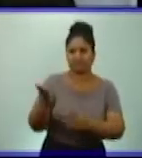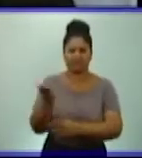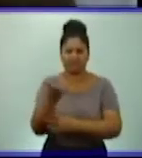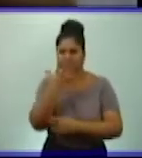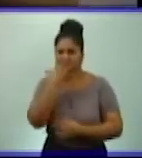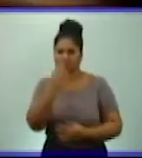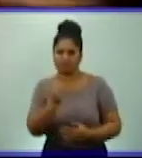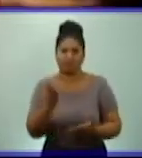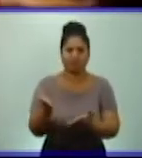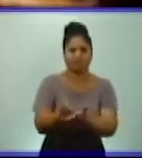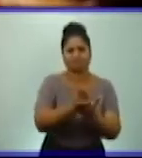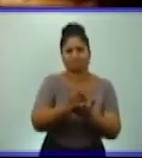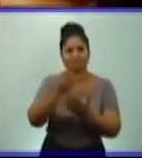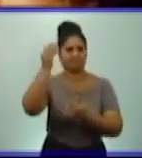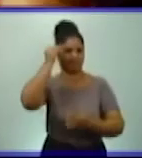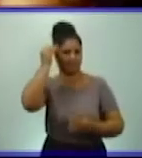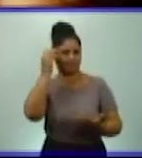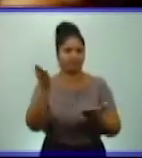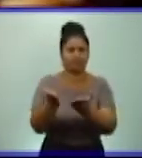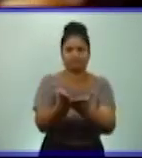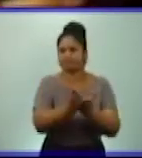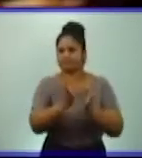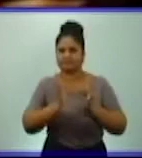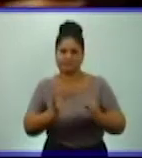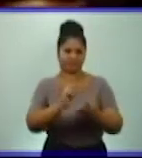Toledo y Salazar, 25º virrey